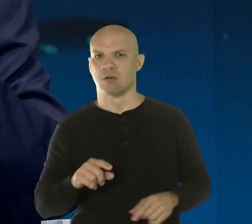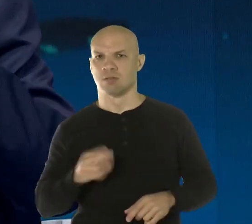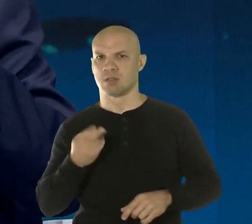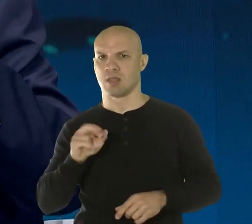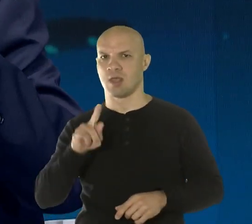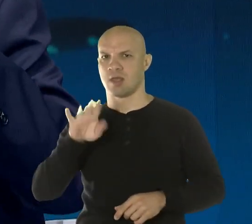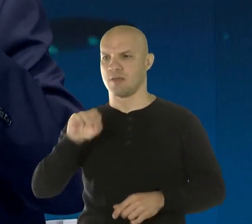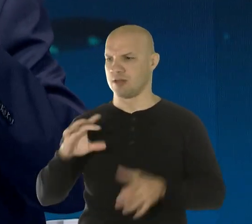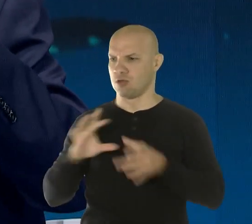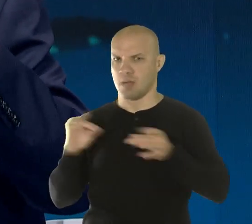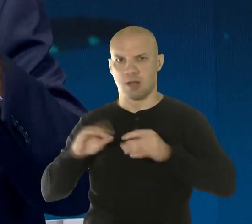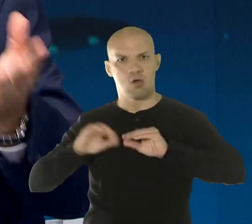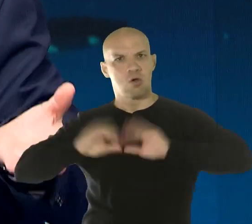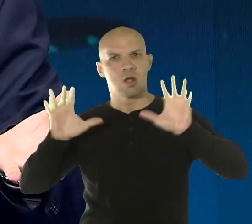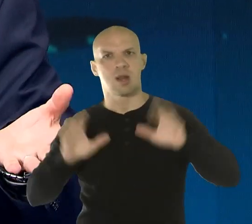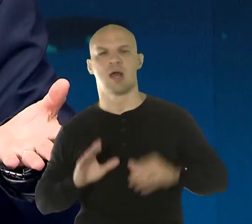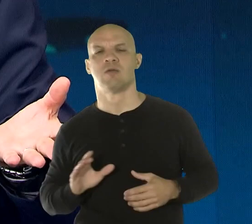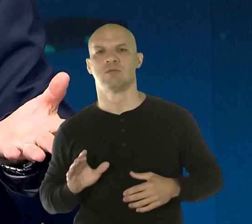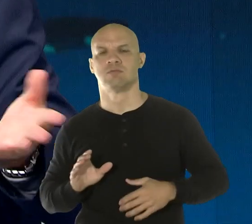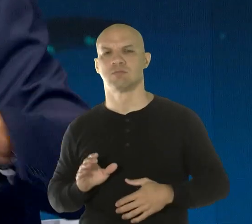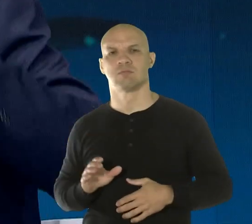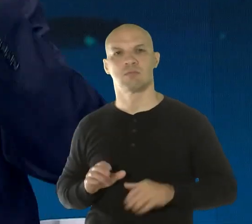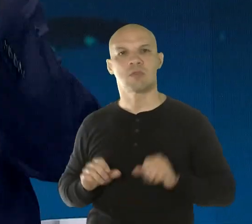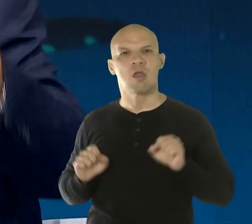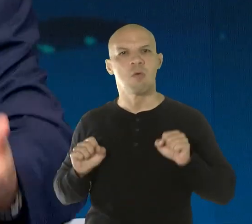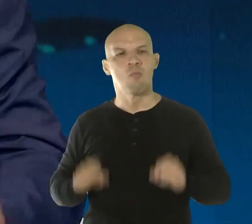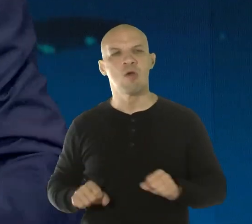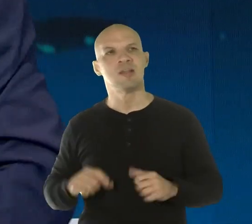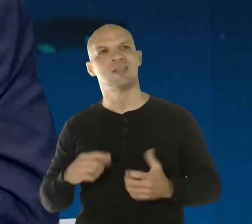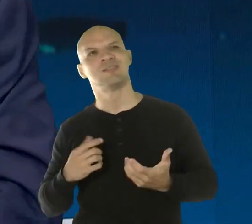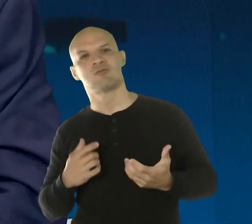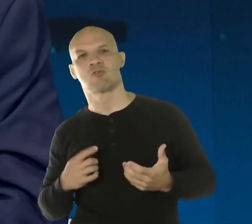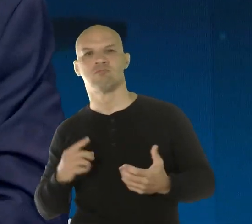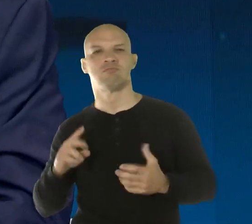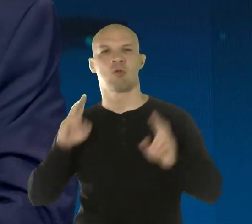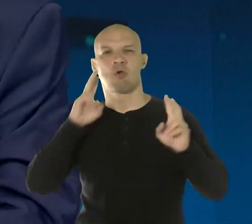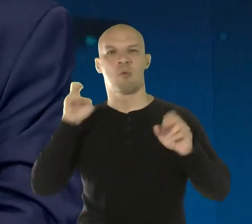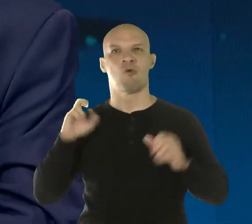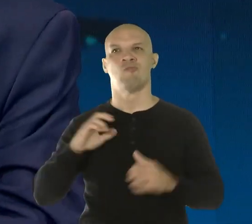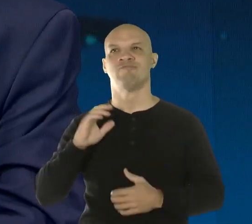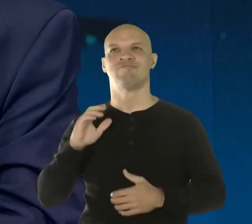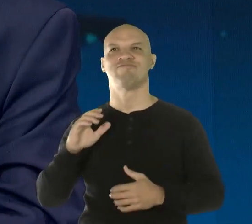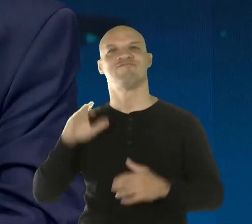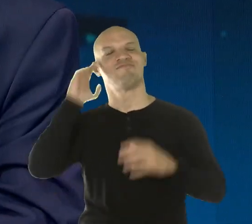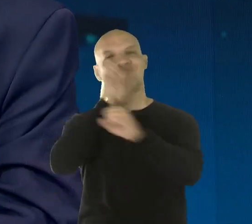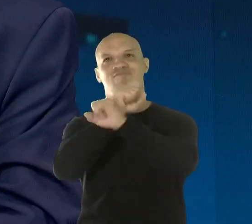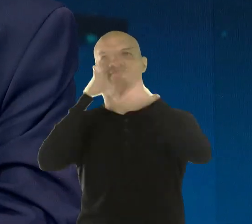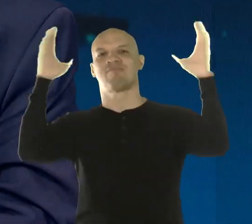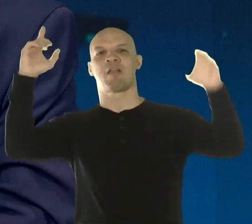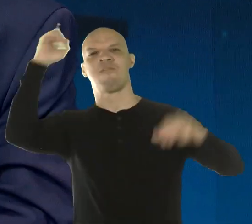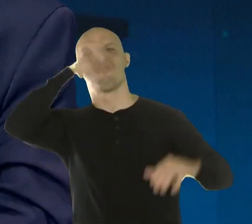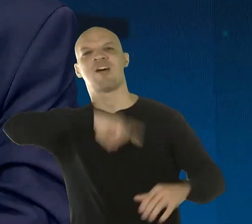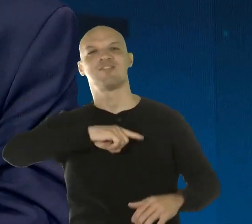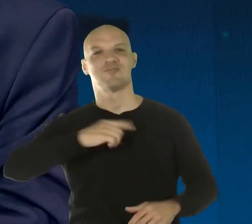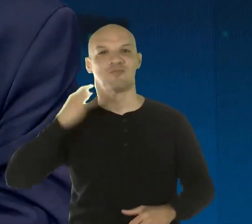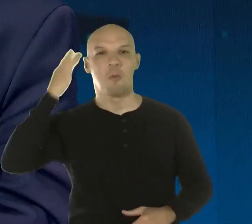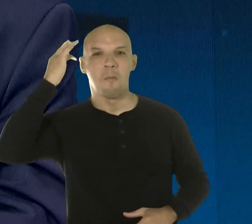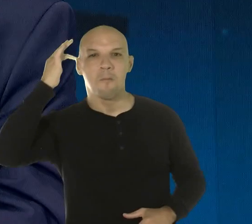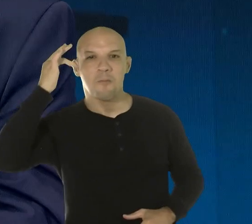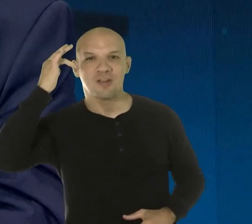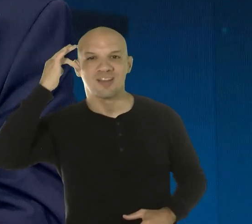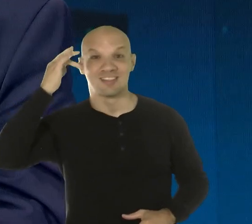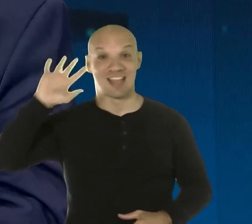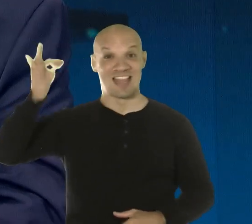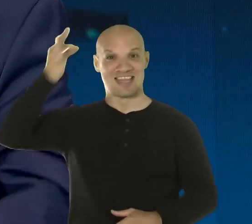ser un tipo de burbuja creada artificialmente por este asunto de la inyección de fondos federales,